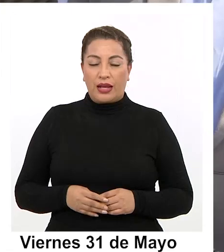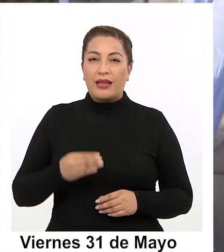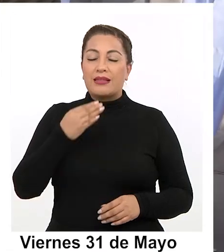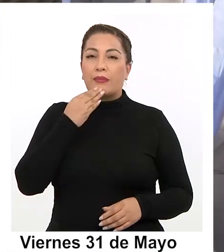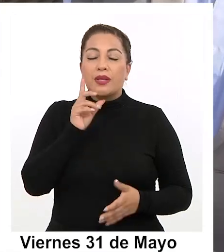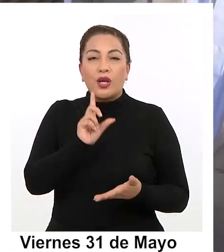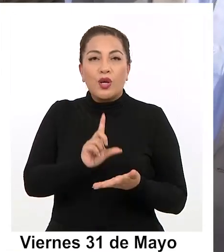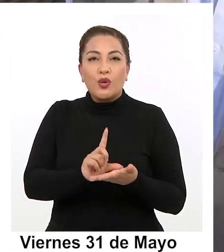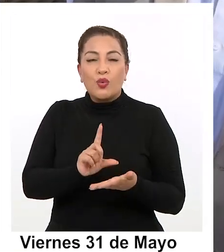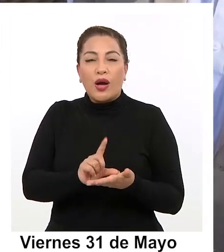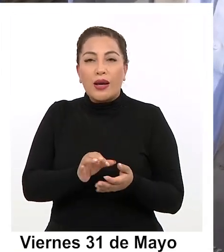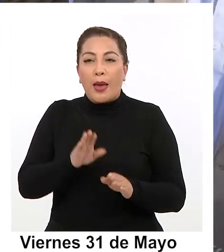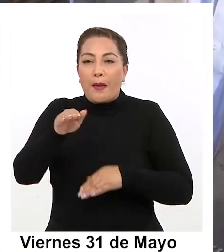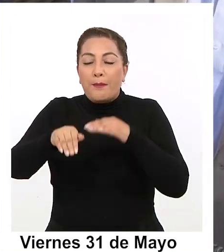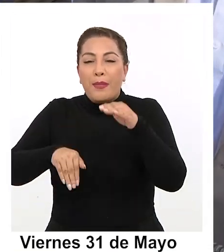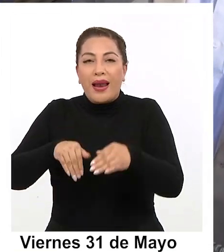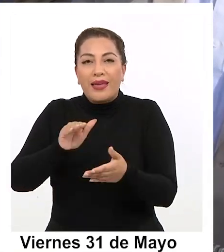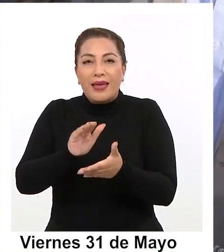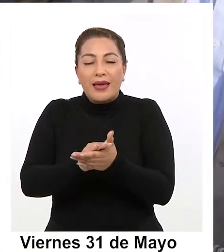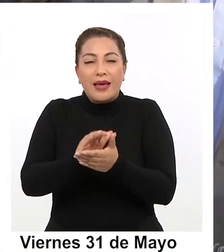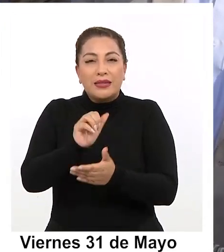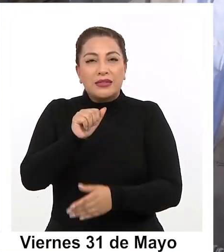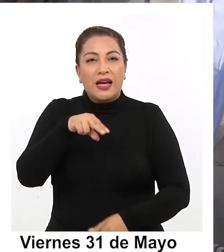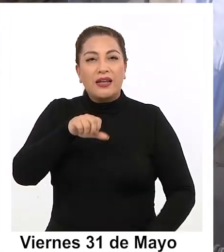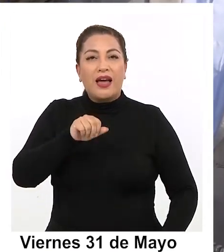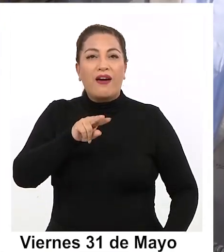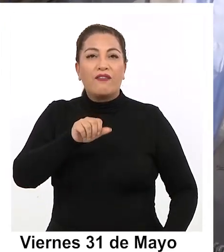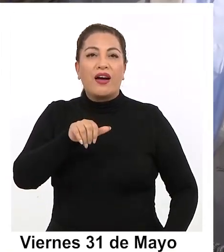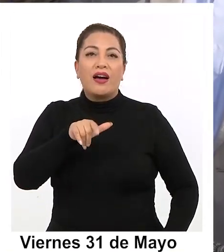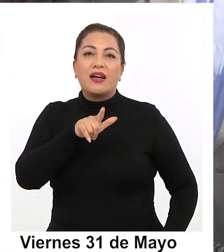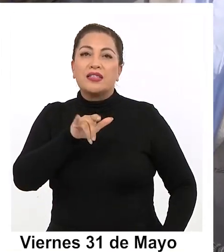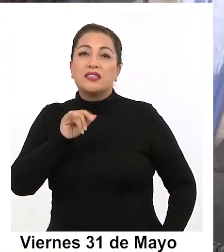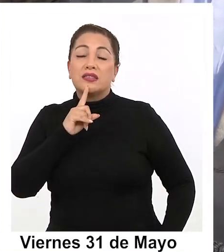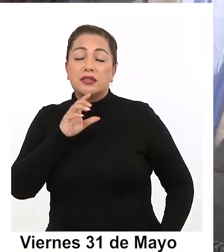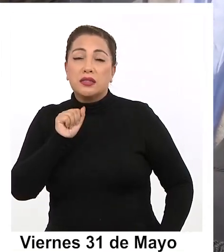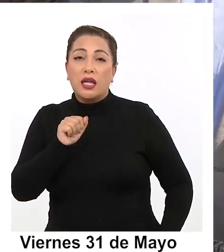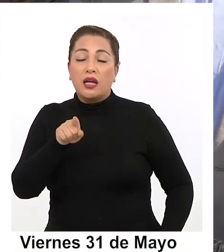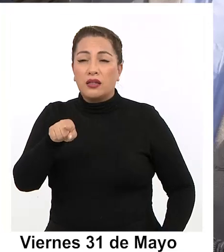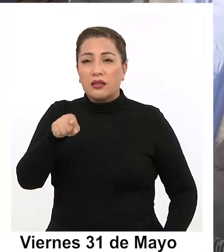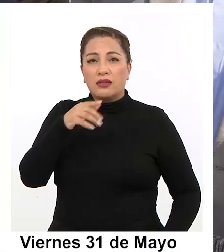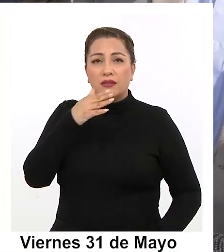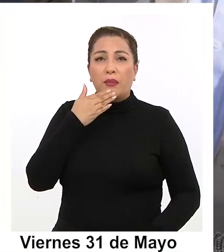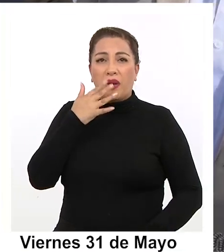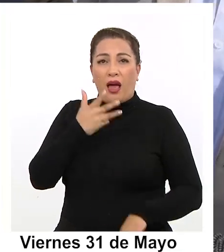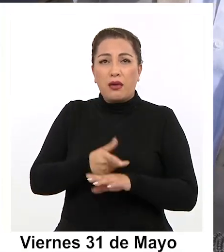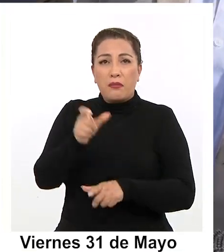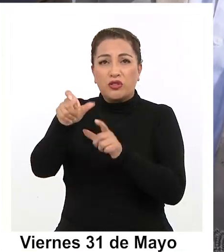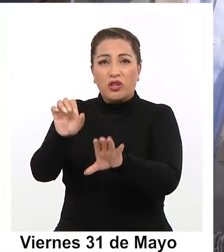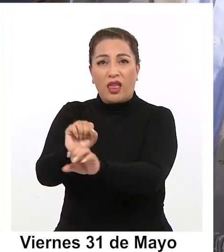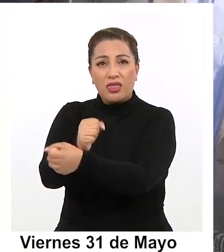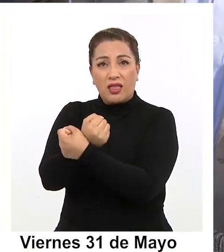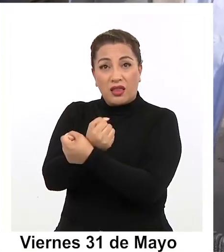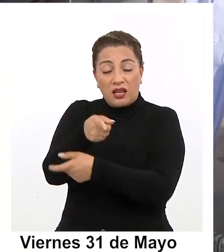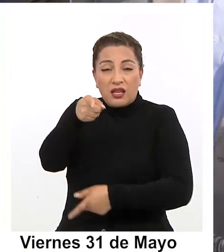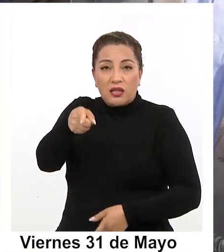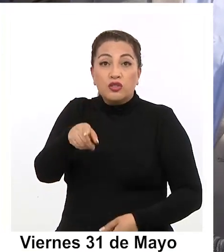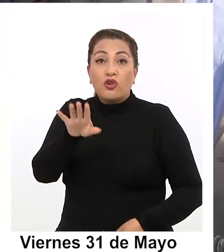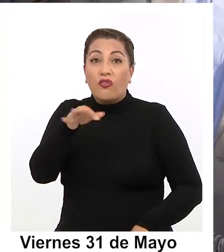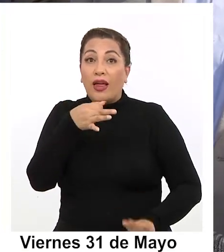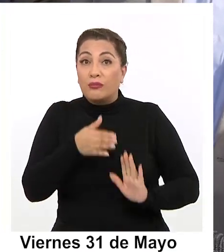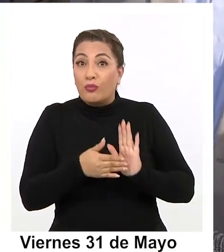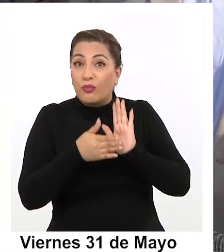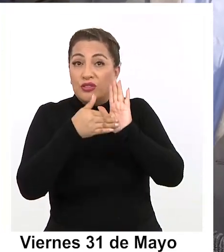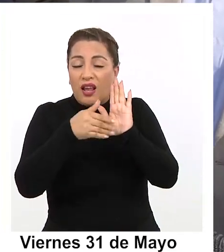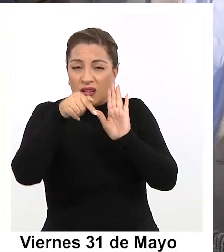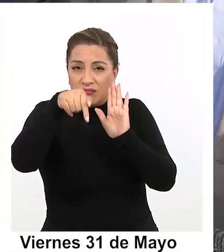el sector de chanavayita donde también fueron detenidos algunos blancos de la investigación pero fundamentalmente quiero destacar